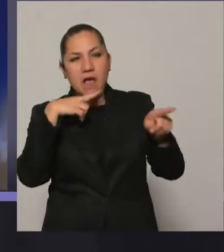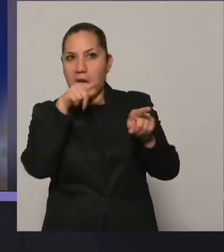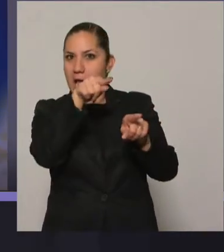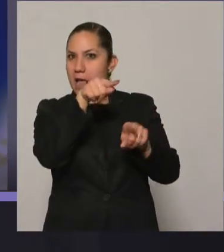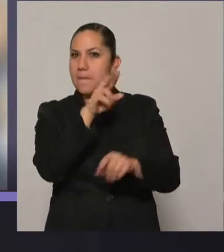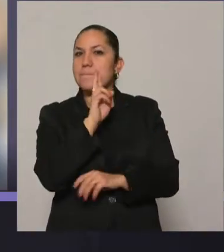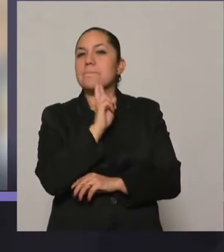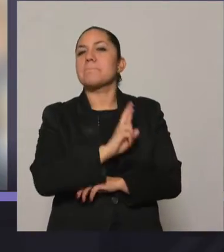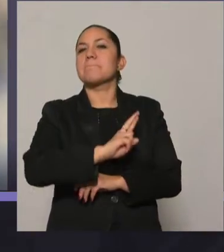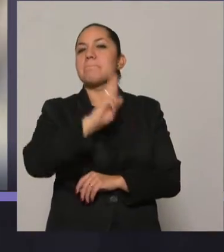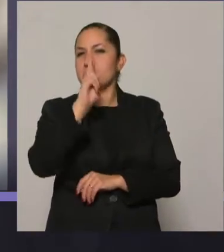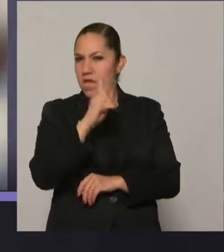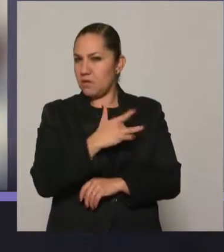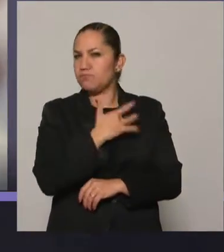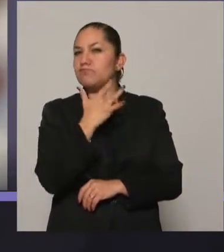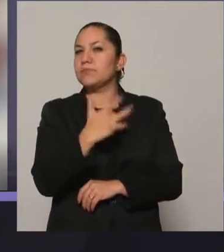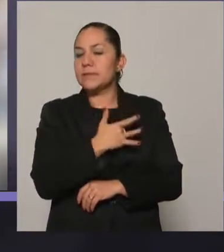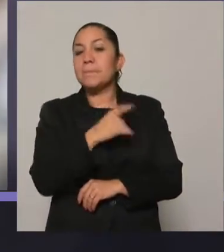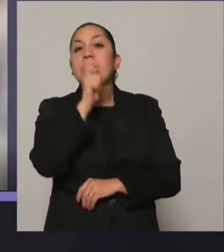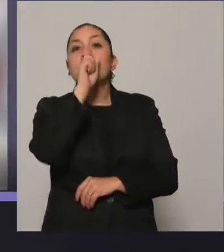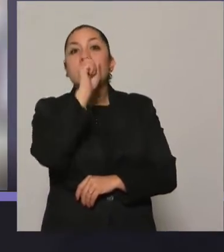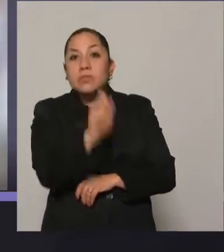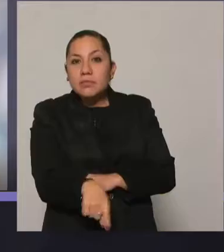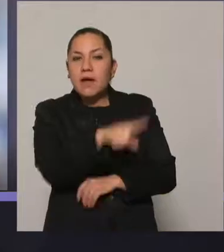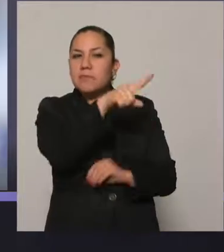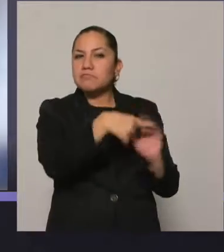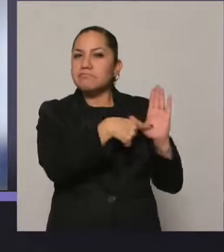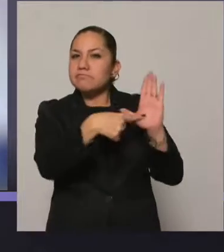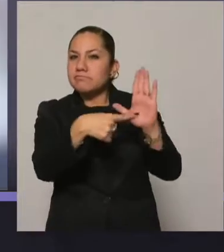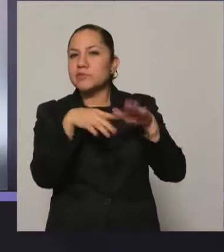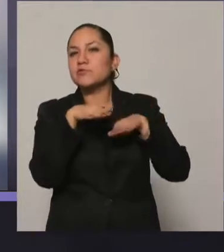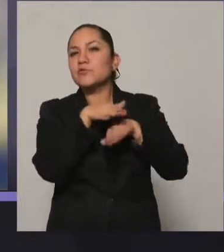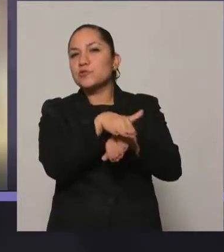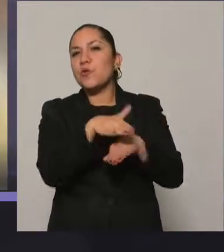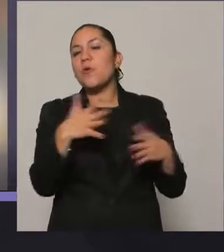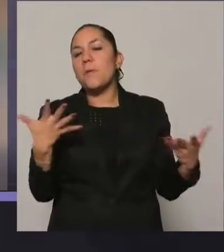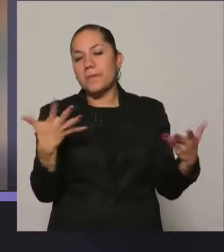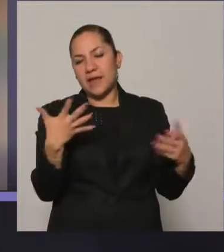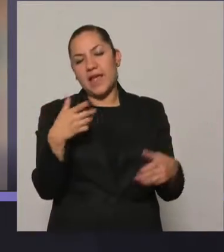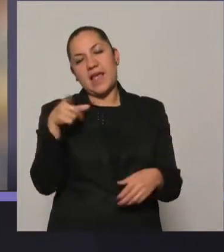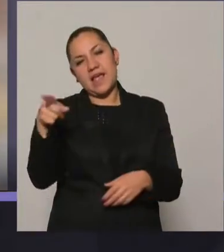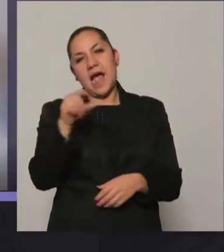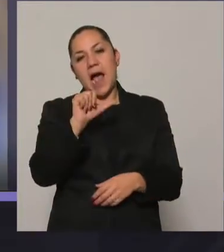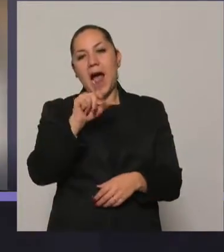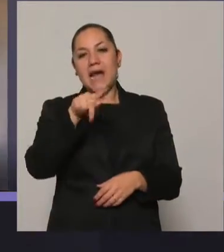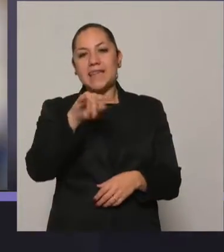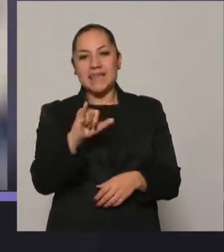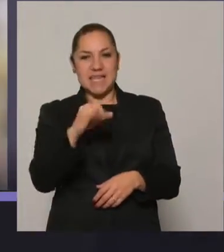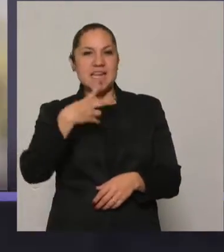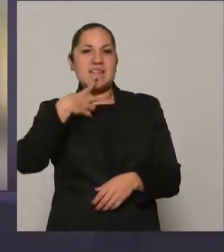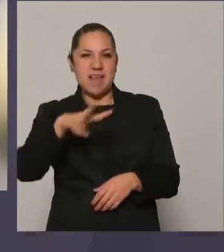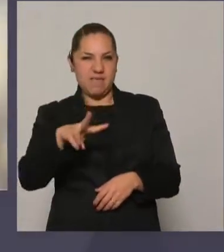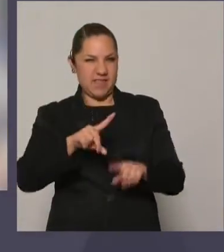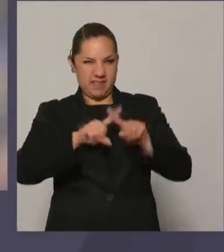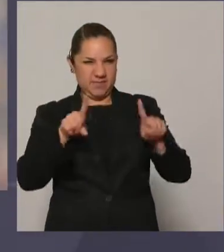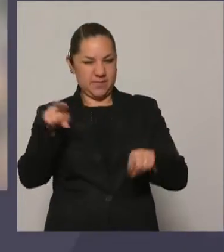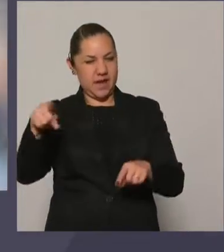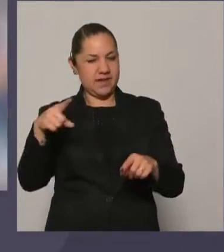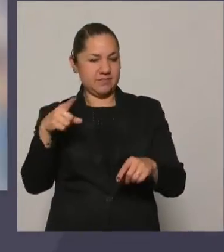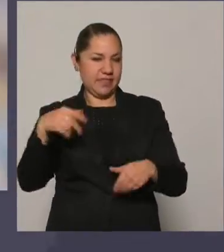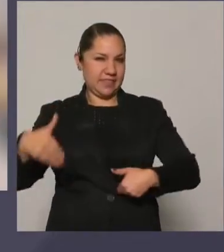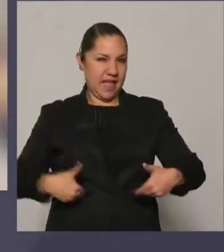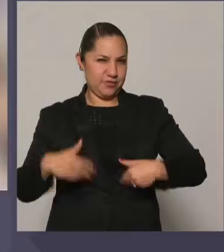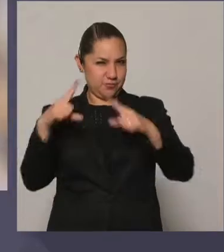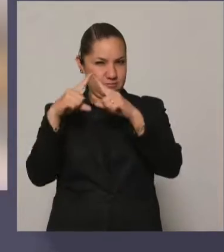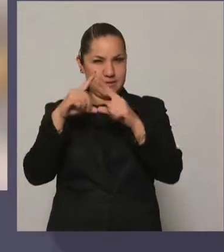contraste en este ambiente navideño, ¿no? Que son los cuentos antinavideños de la capilla. No sé si has oído hablar de ellos alguna vez.